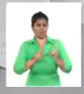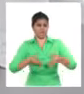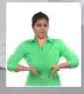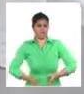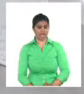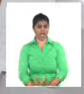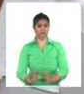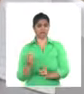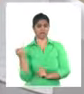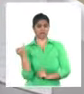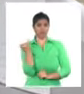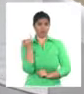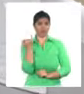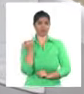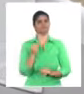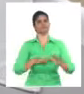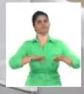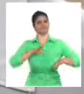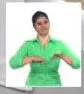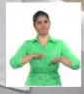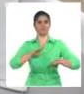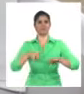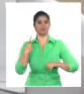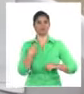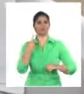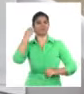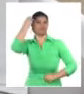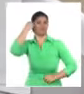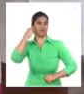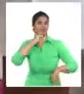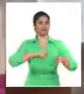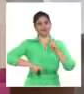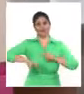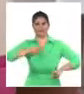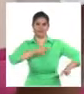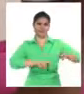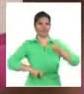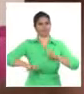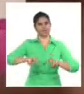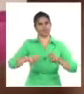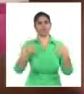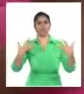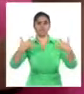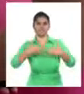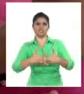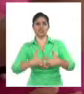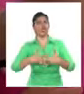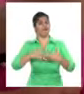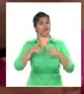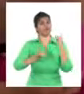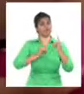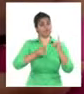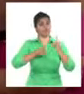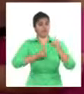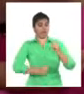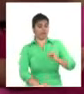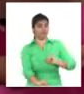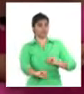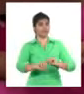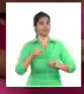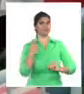entonces nosotros hemos desarrollado métodos para determinar la viscosidad con relajación magnética nuclear y